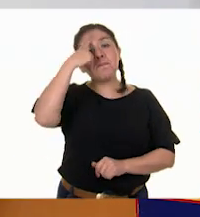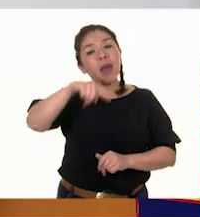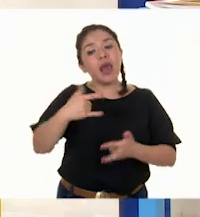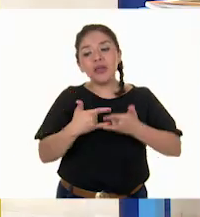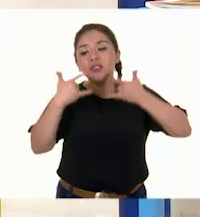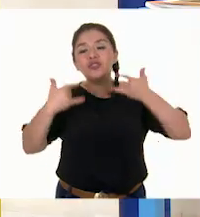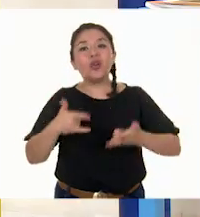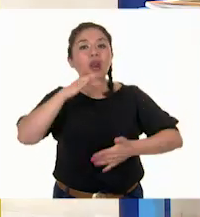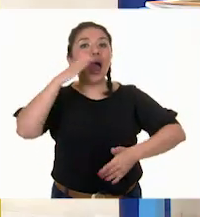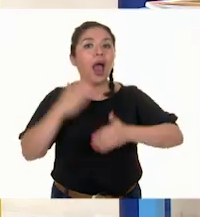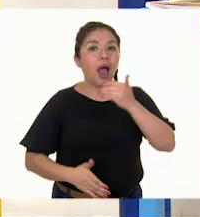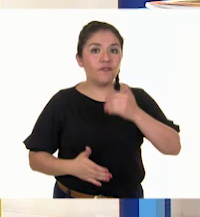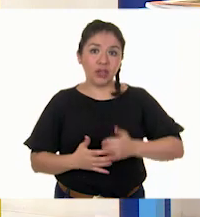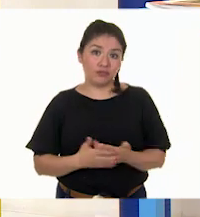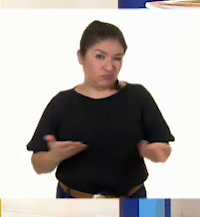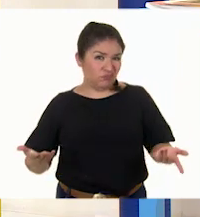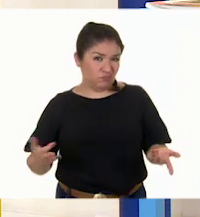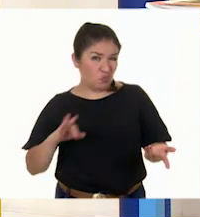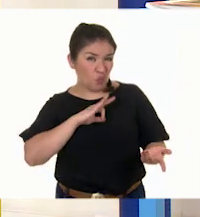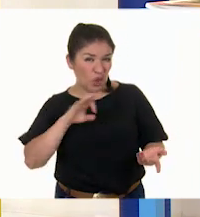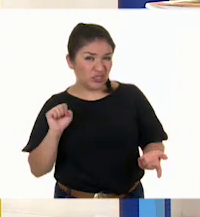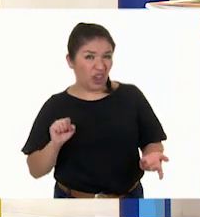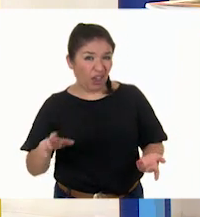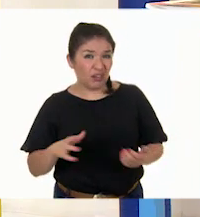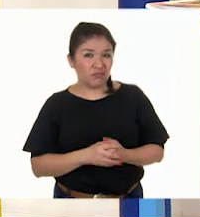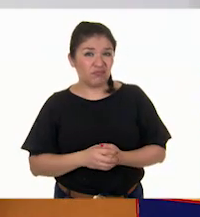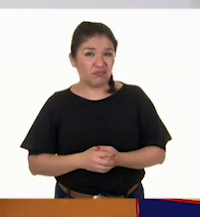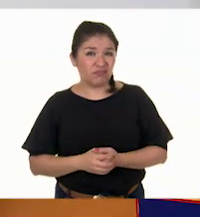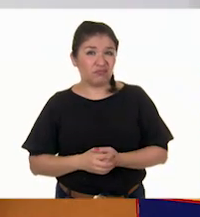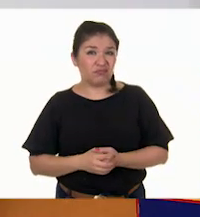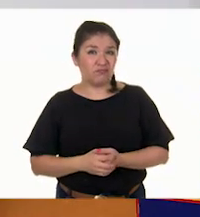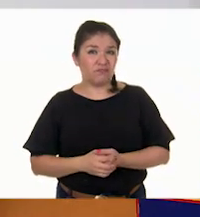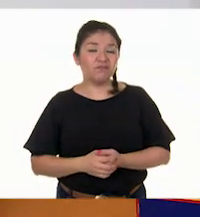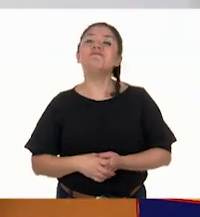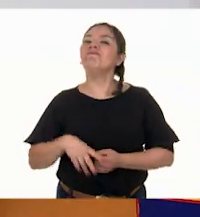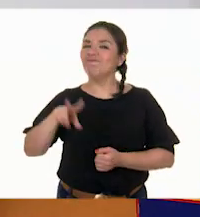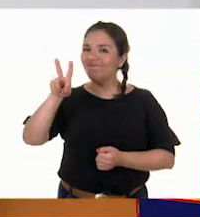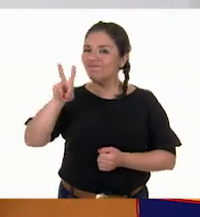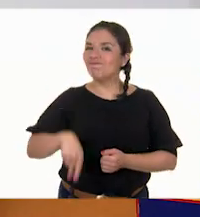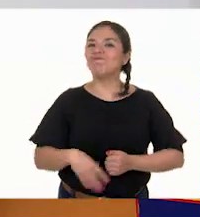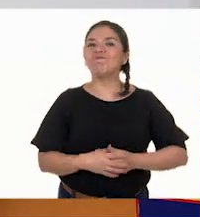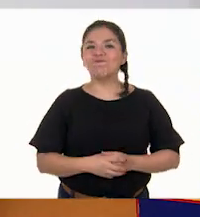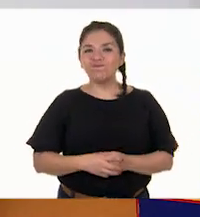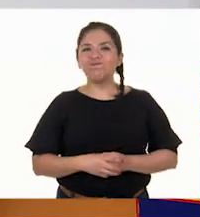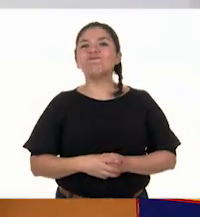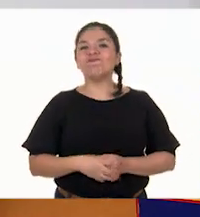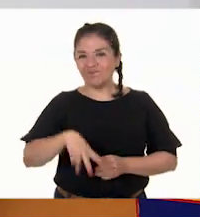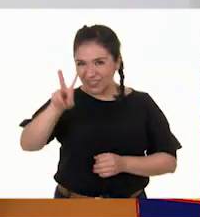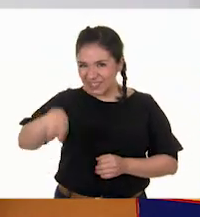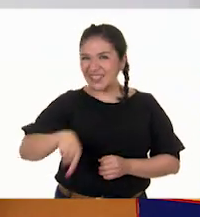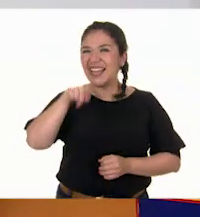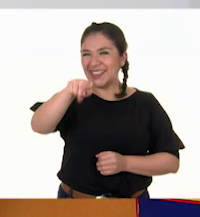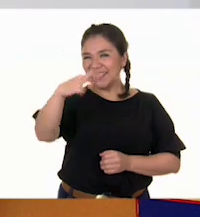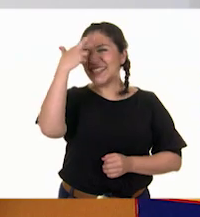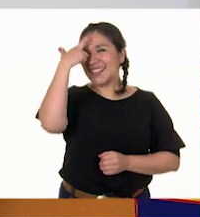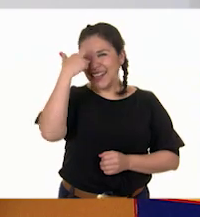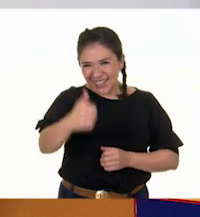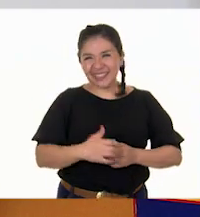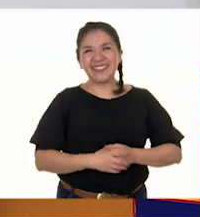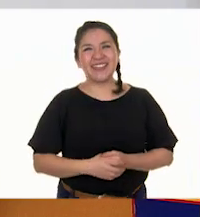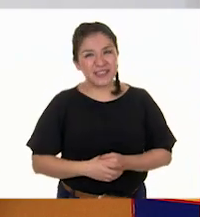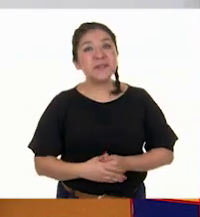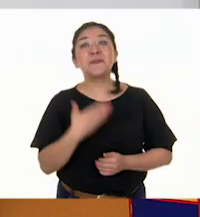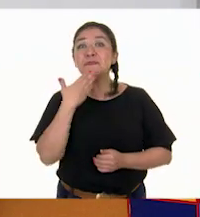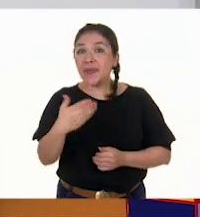Ajá. Puede usarse, ¿no? Y así fue como. Sí. Uh-huh. ¡Correcto! ¡Ah!